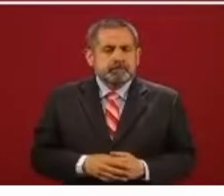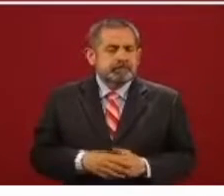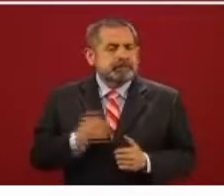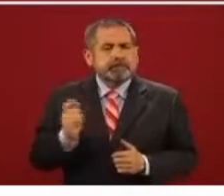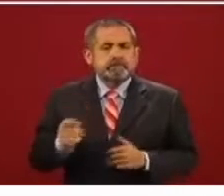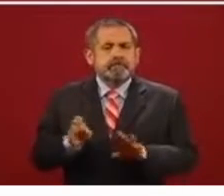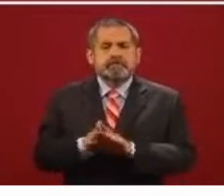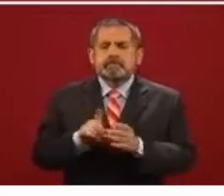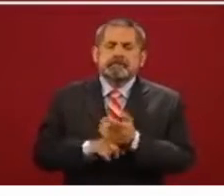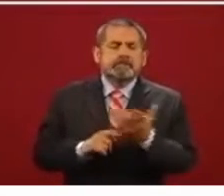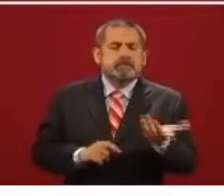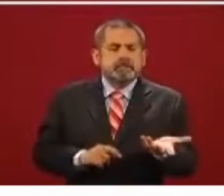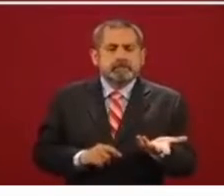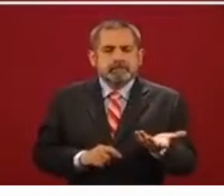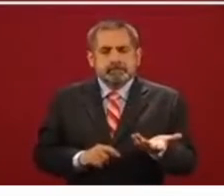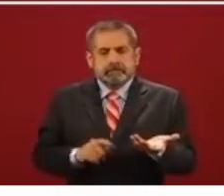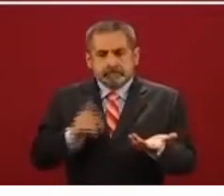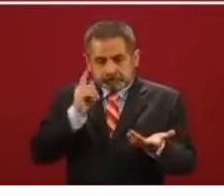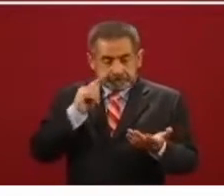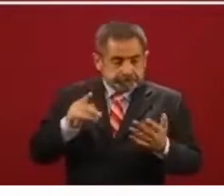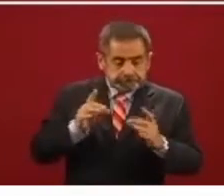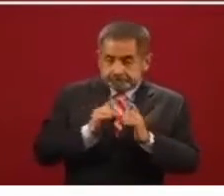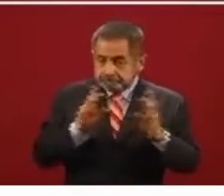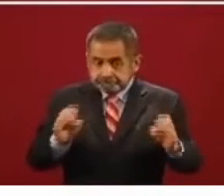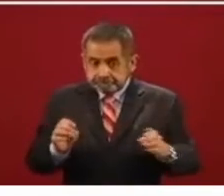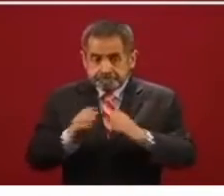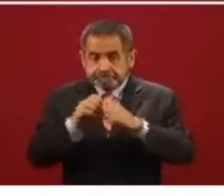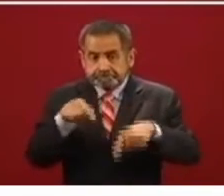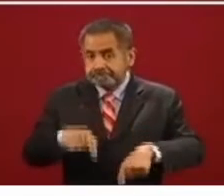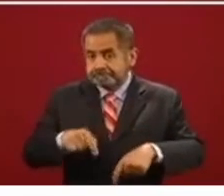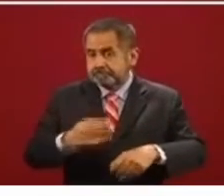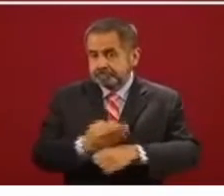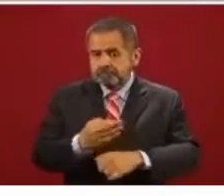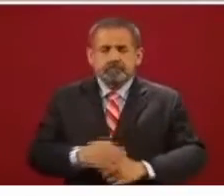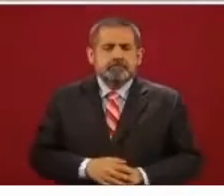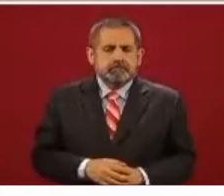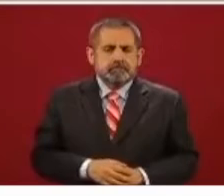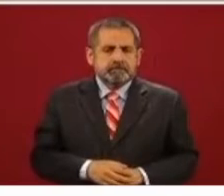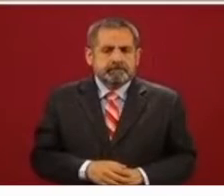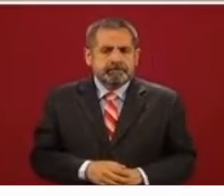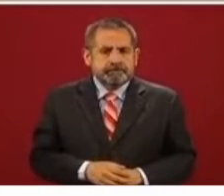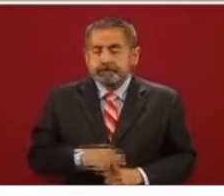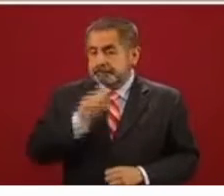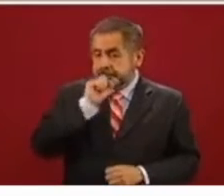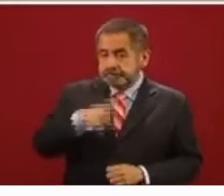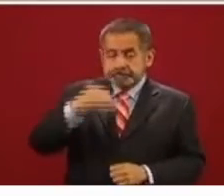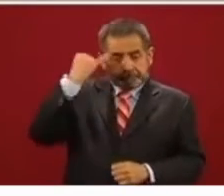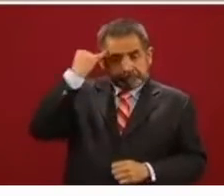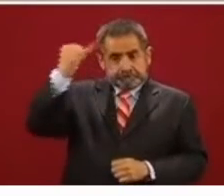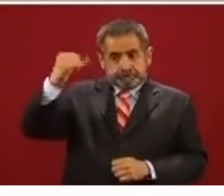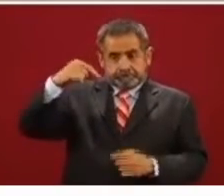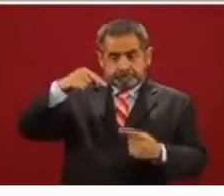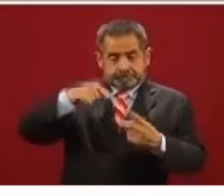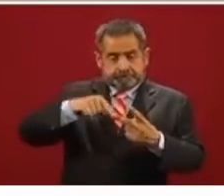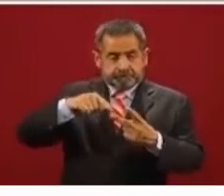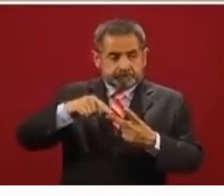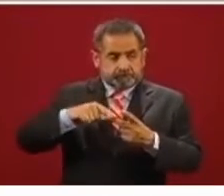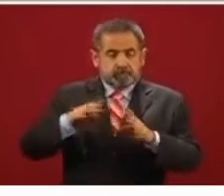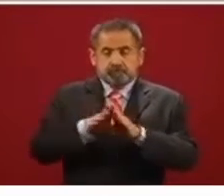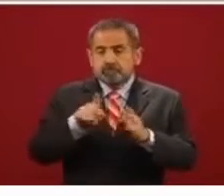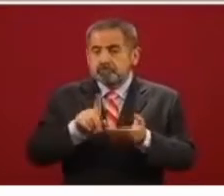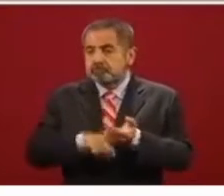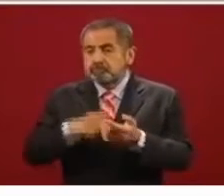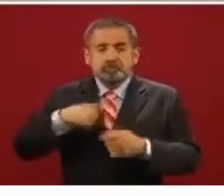frente a esta contingencia que tenemos. Y con esa misma mentalidad, cuidar